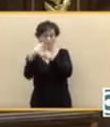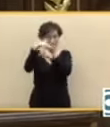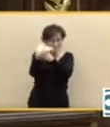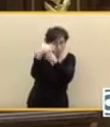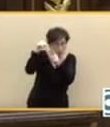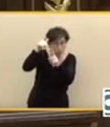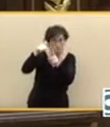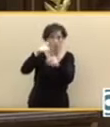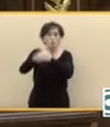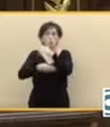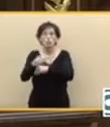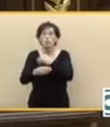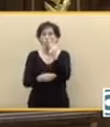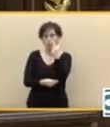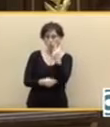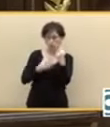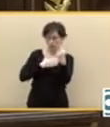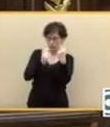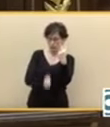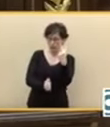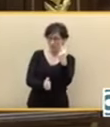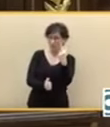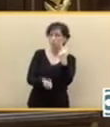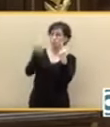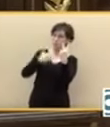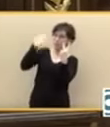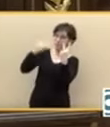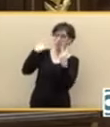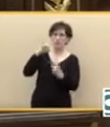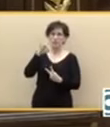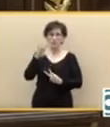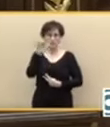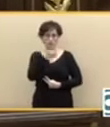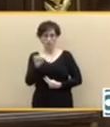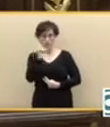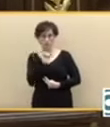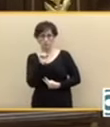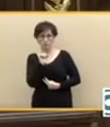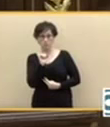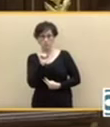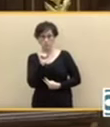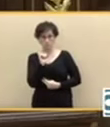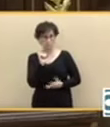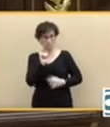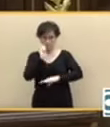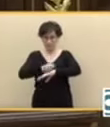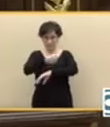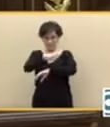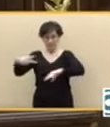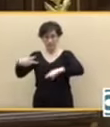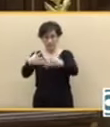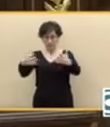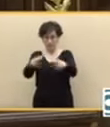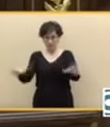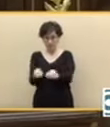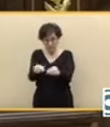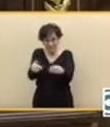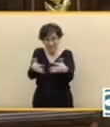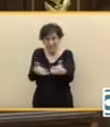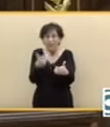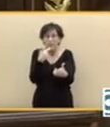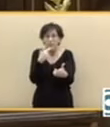ayuntamientos hace 15 años. La sentencia concluye que no cabe ninguna condena penal.